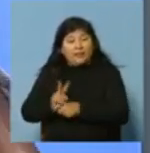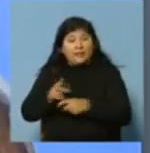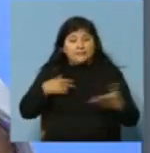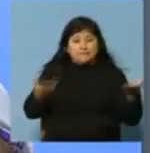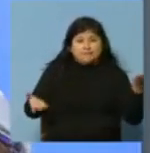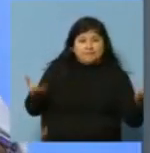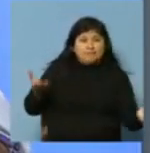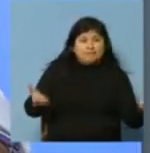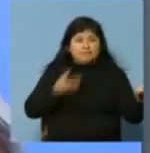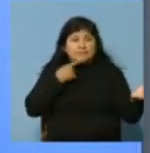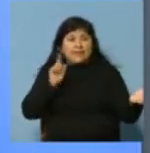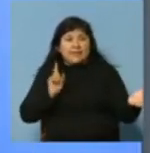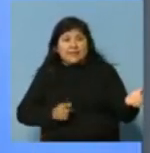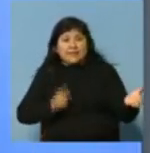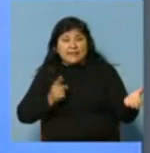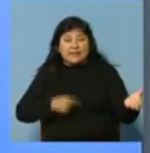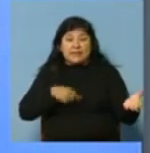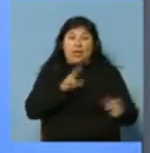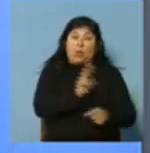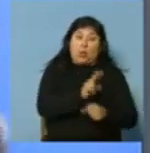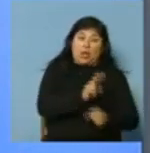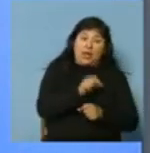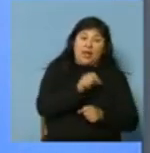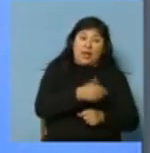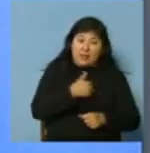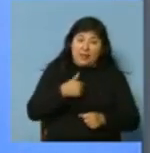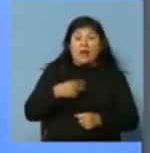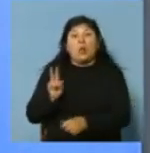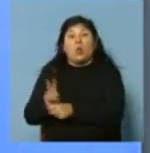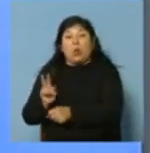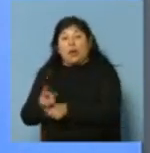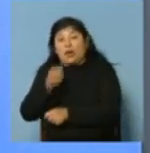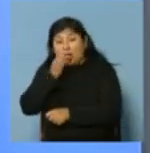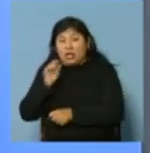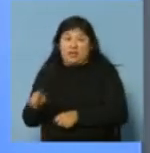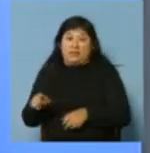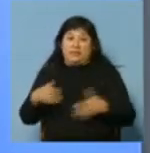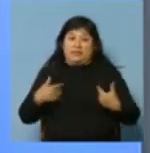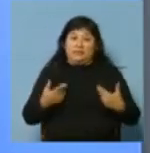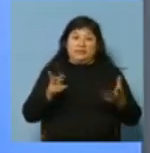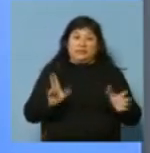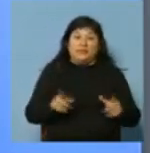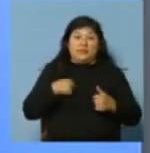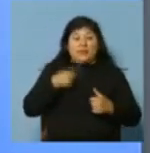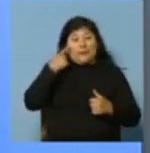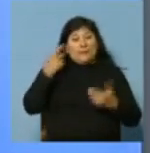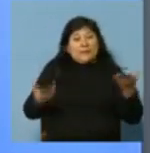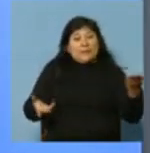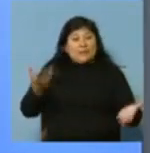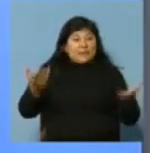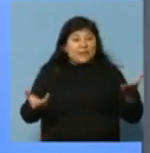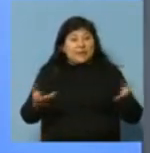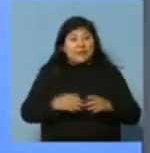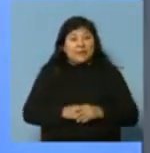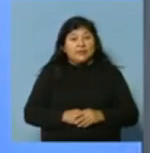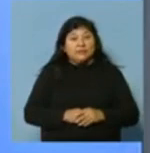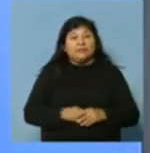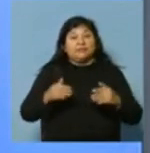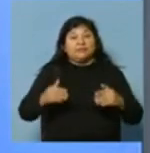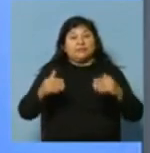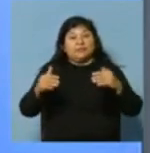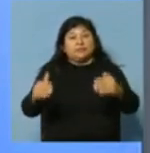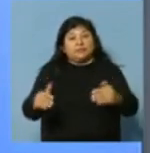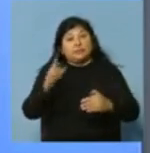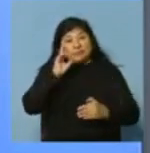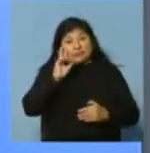decisión que tome proteger la vida de la madre protegió la vida del niño y a posterioridad evaluar la situación la paciente tuvo una buena